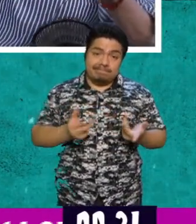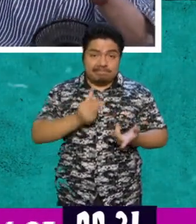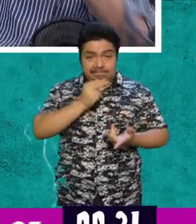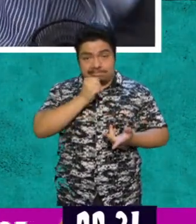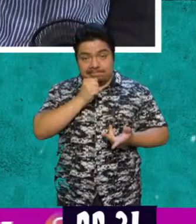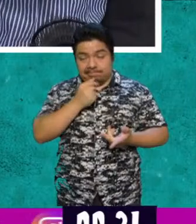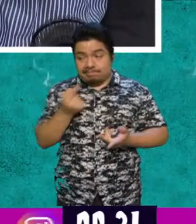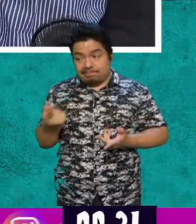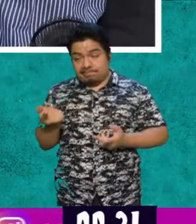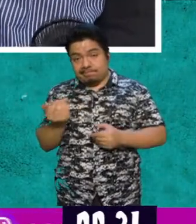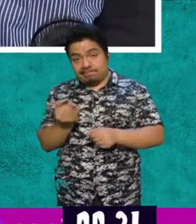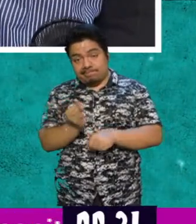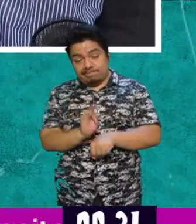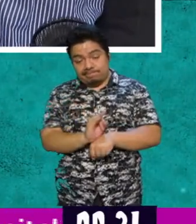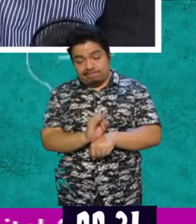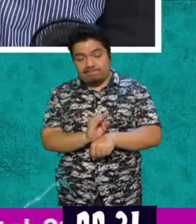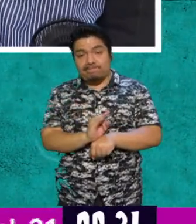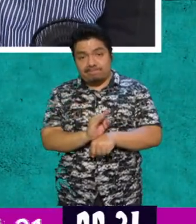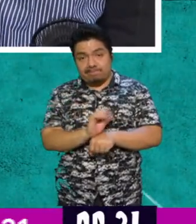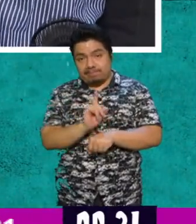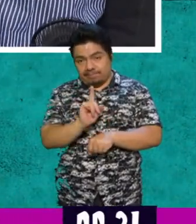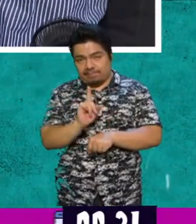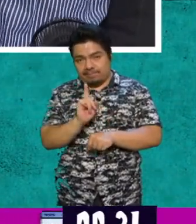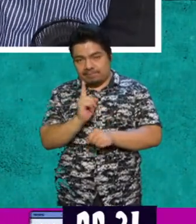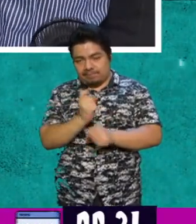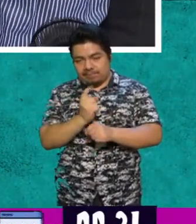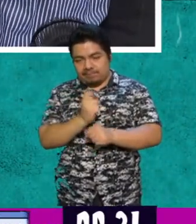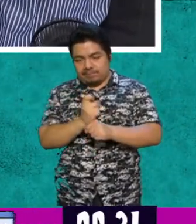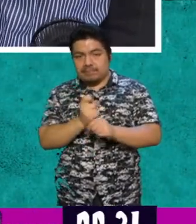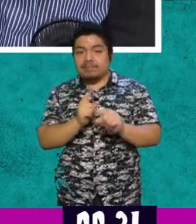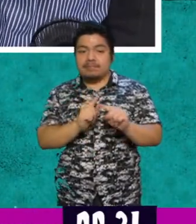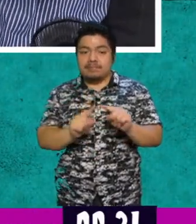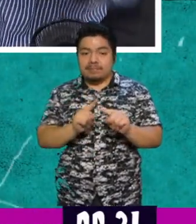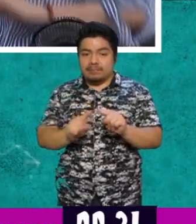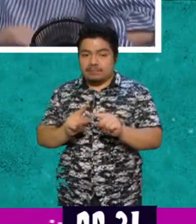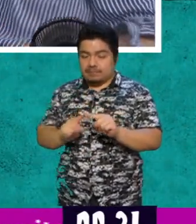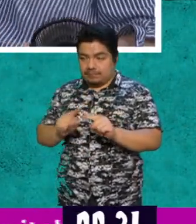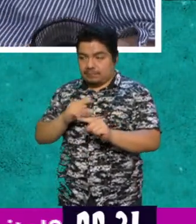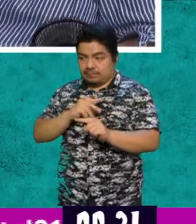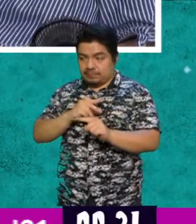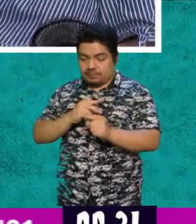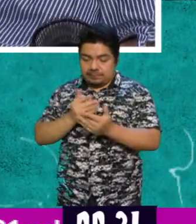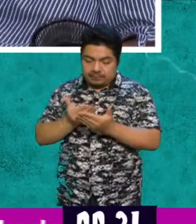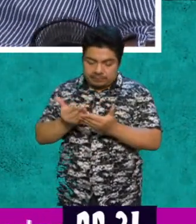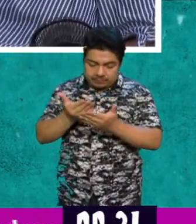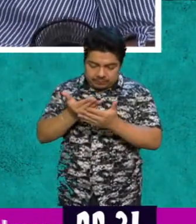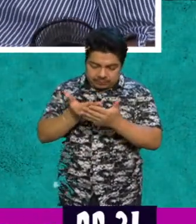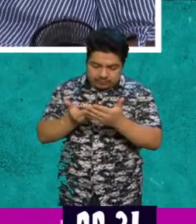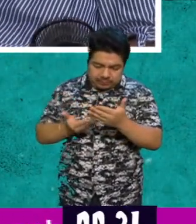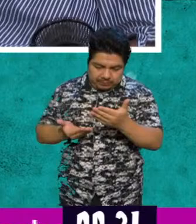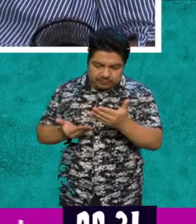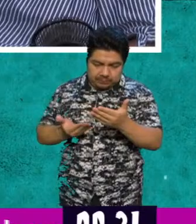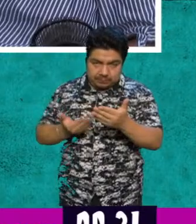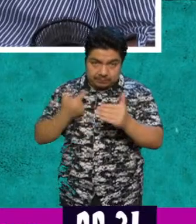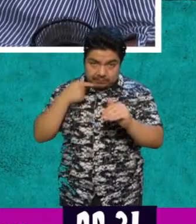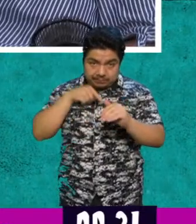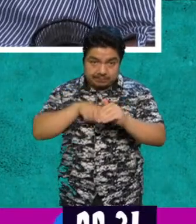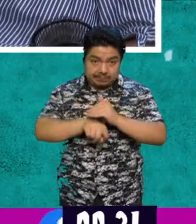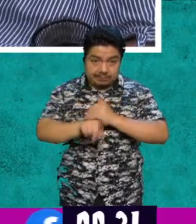protege. Eso es el primer truco, ¿no? Y voy a dar algunos de los datos porque son impresionantes. Son